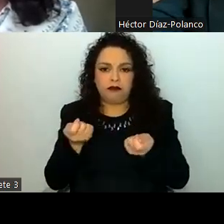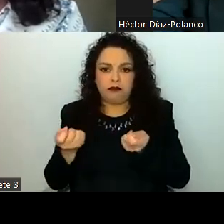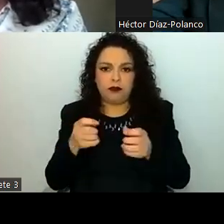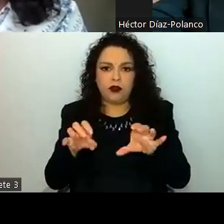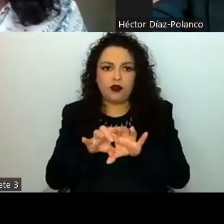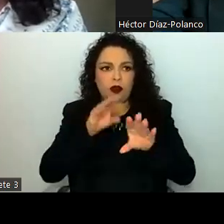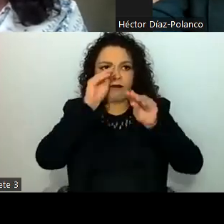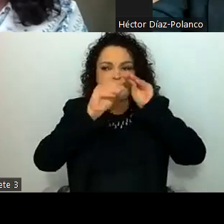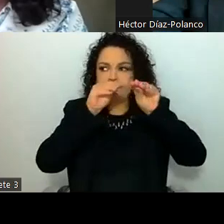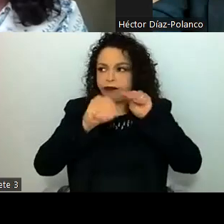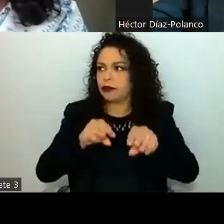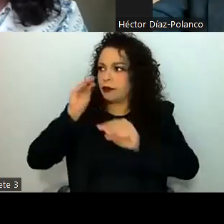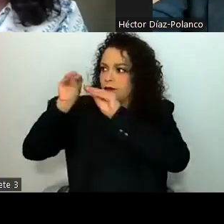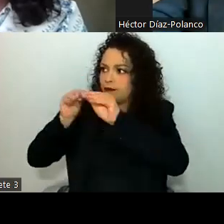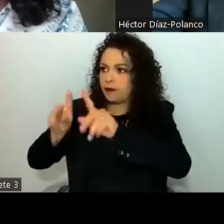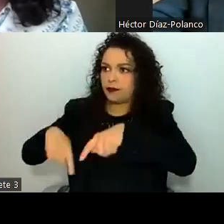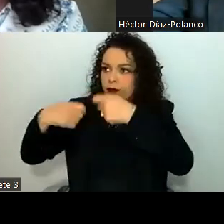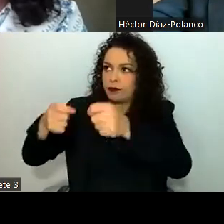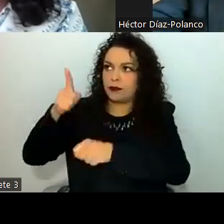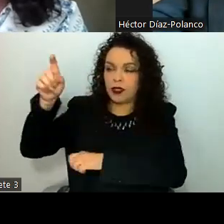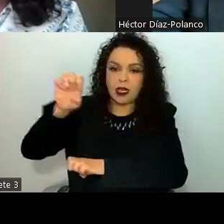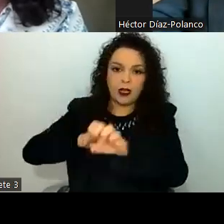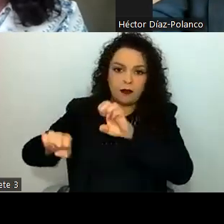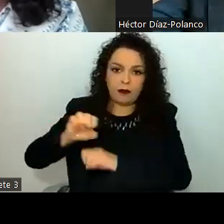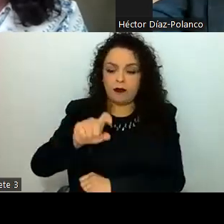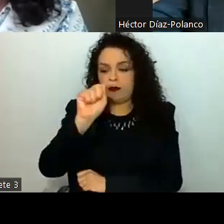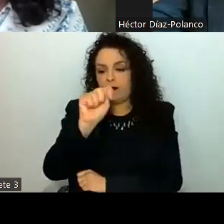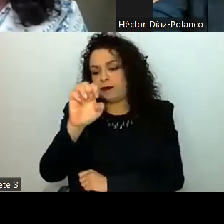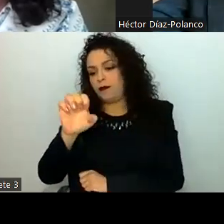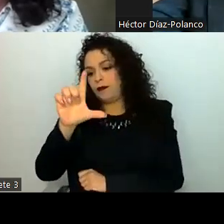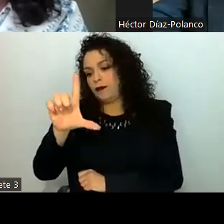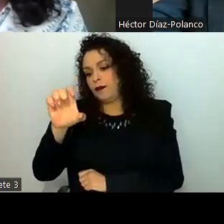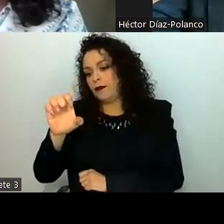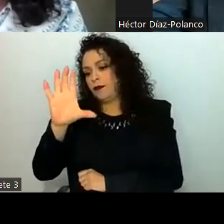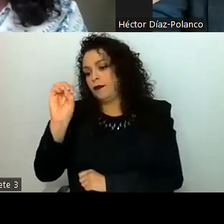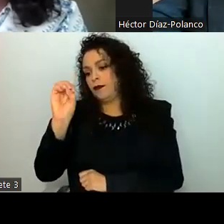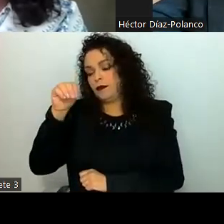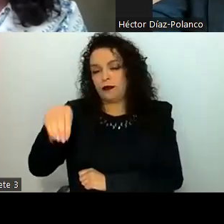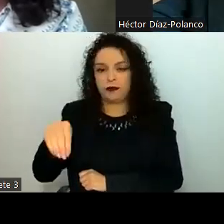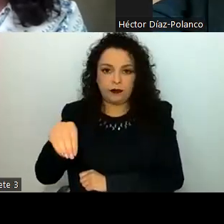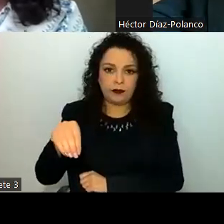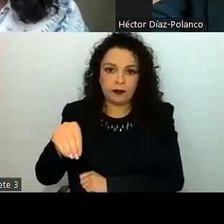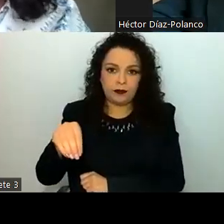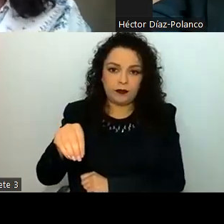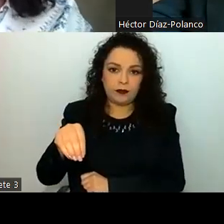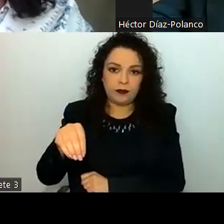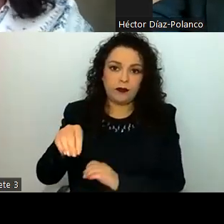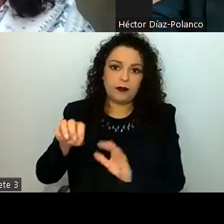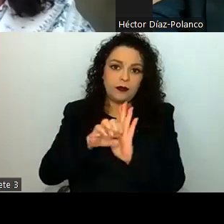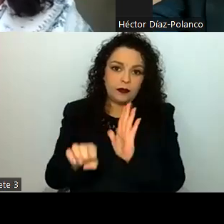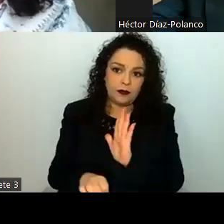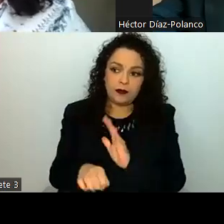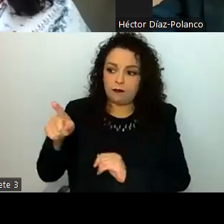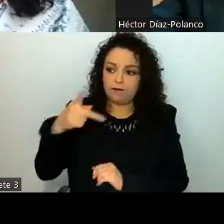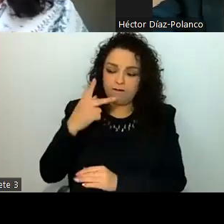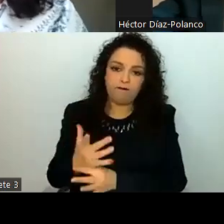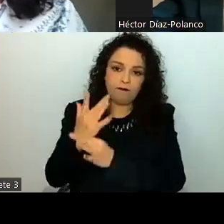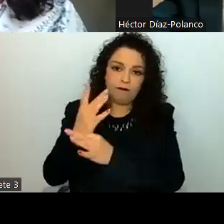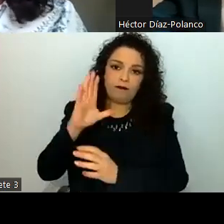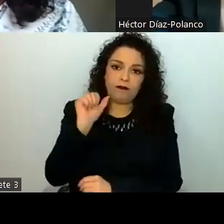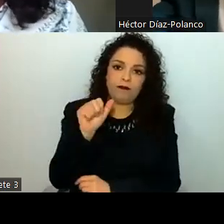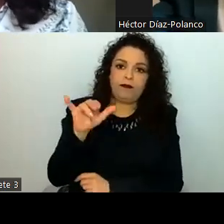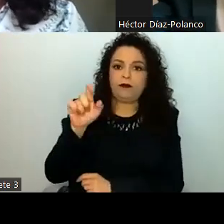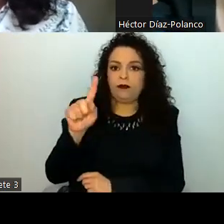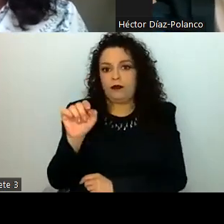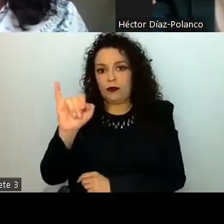que brinden las empresas de telecom del sector como las integradas en la CANIETI. Precisado lo